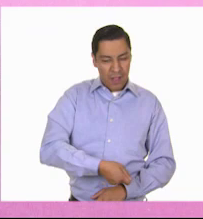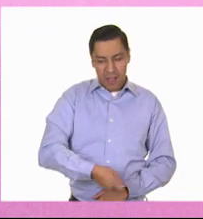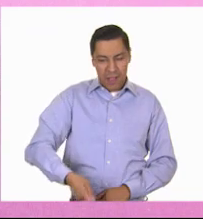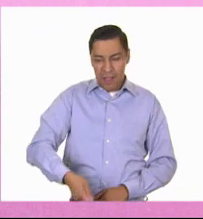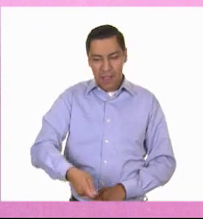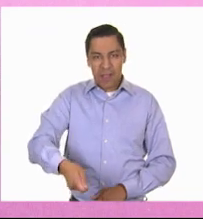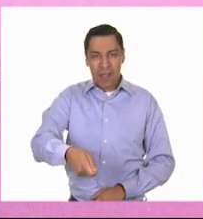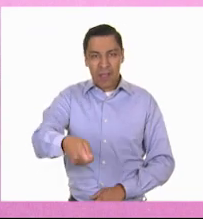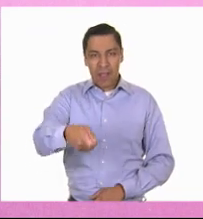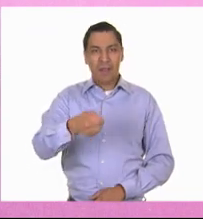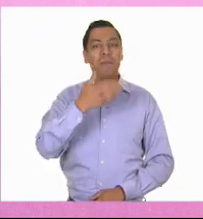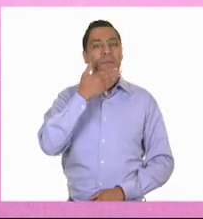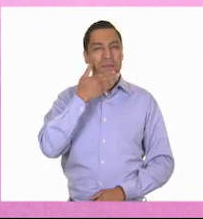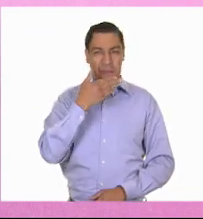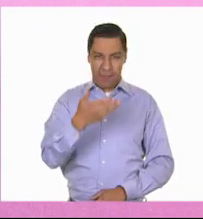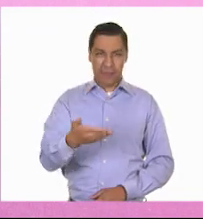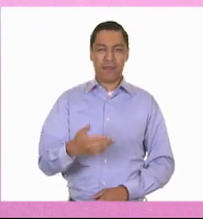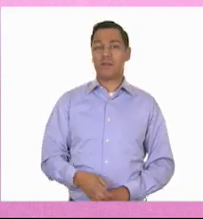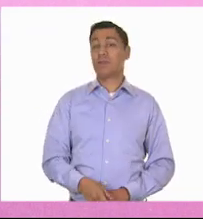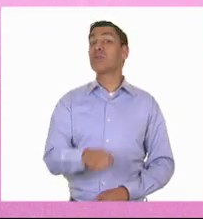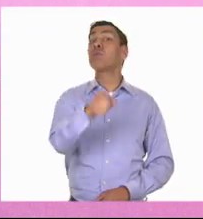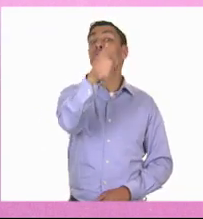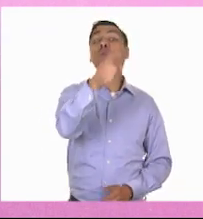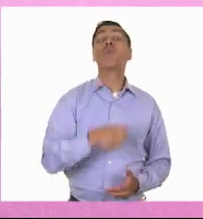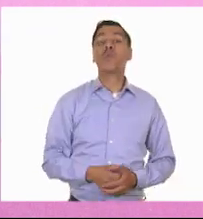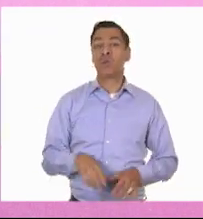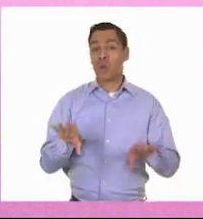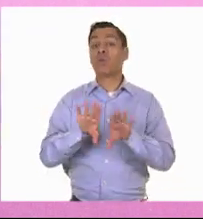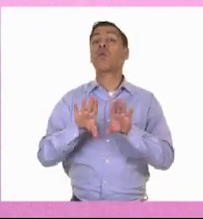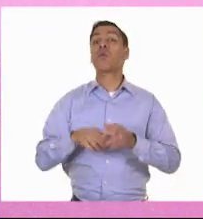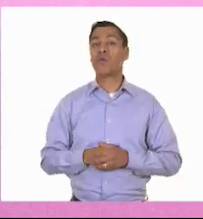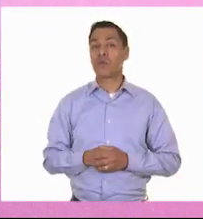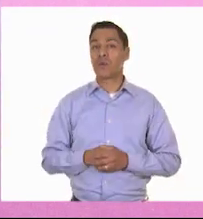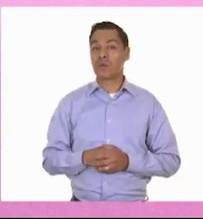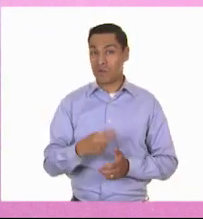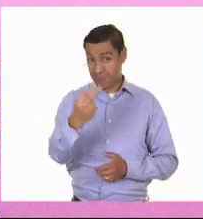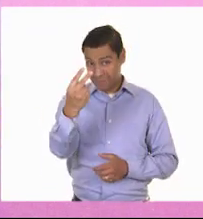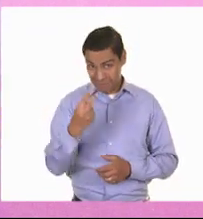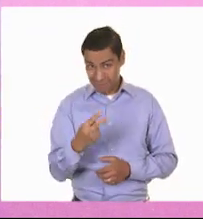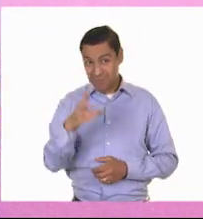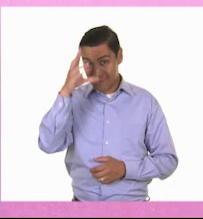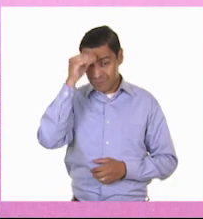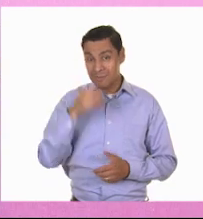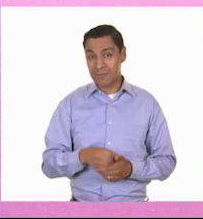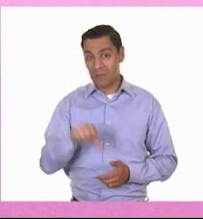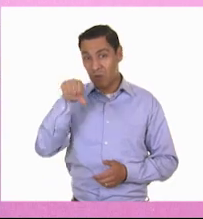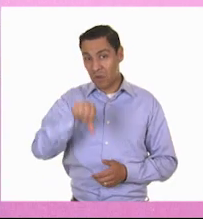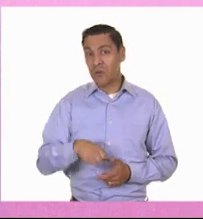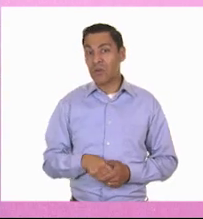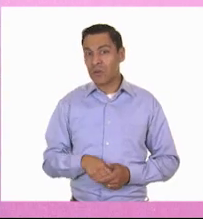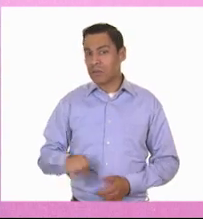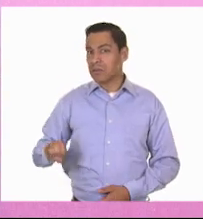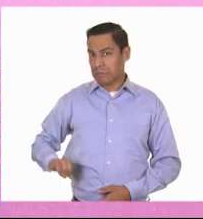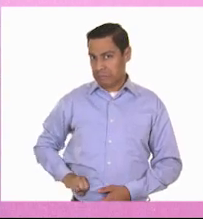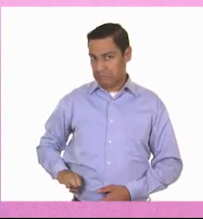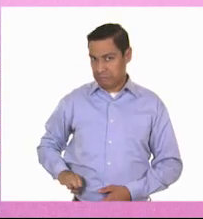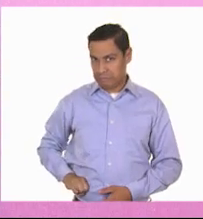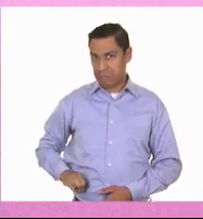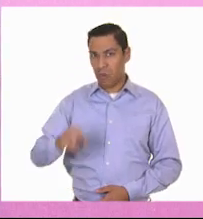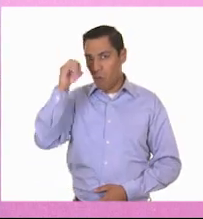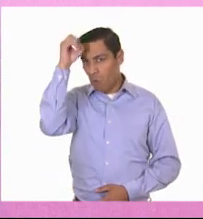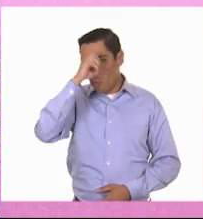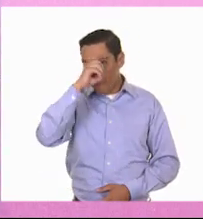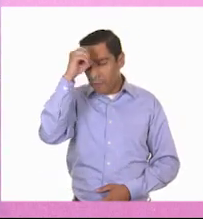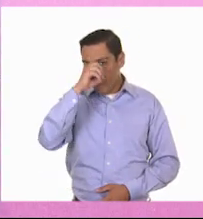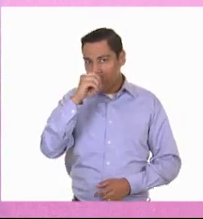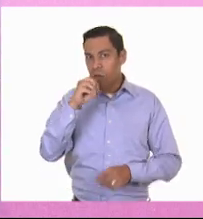tu apoyo y seguramente a los niños y niñas que nos ven en casa les interesa mucho conocer este tipo de